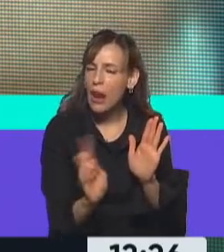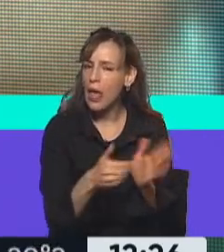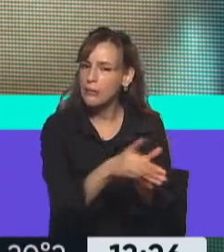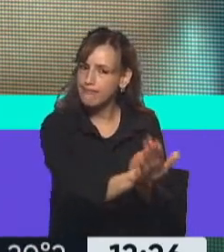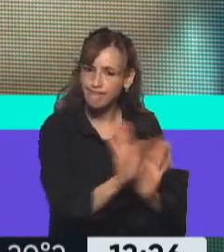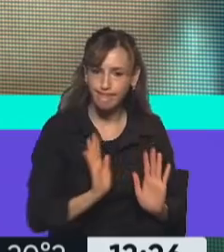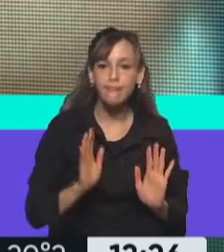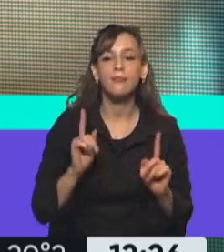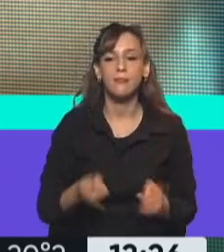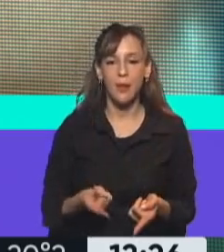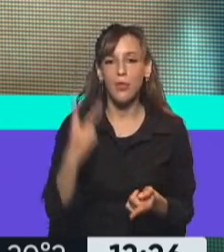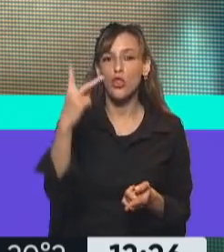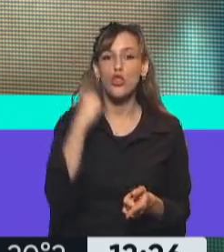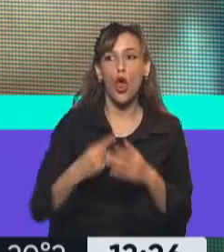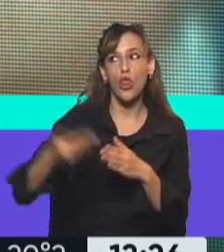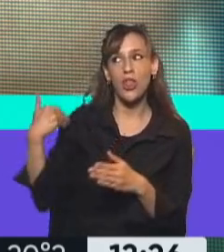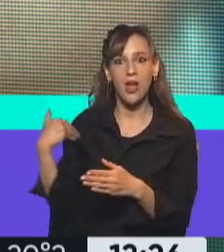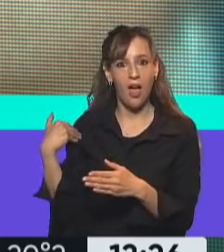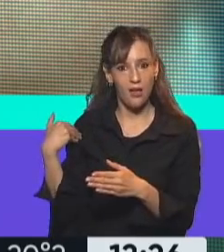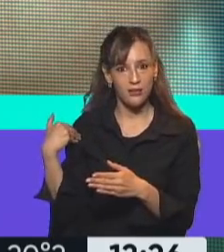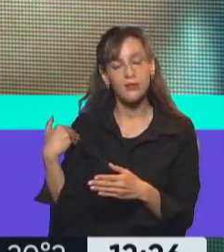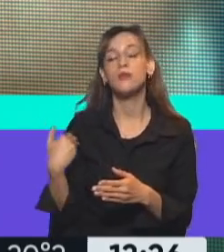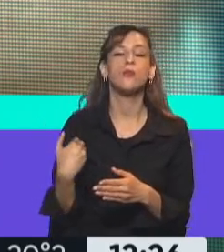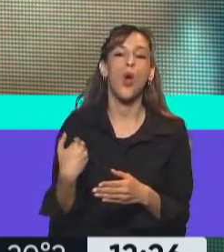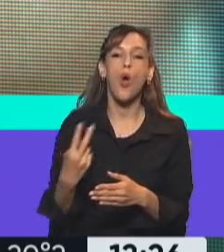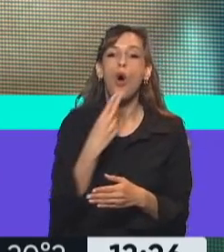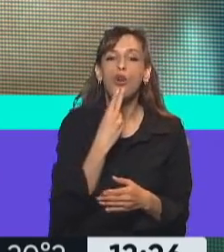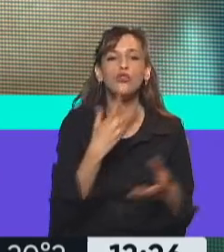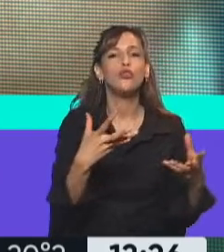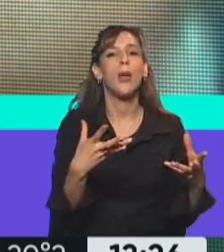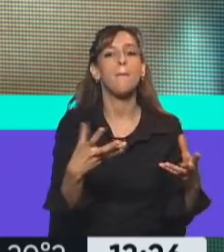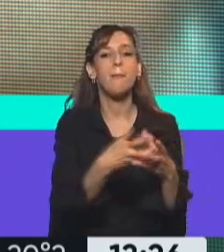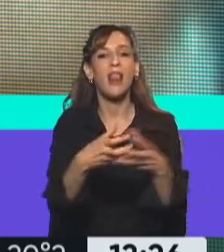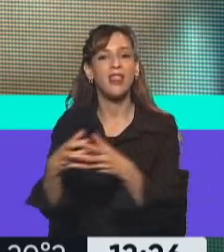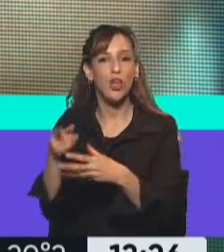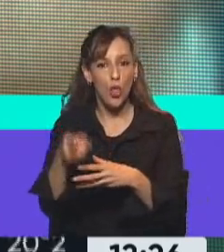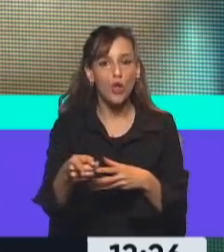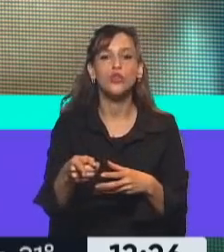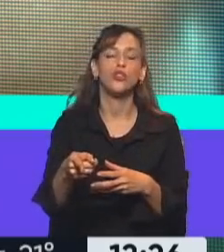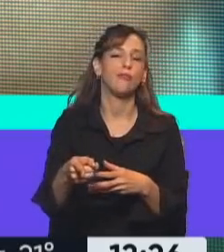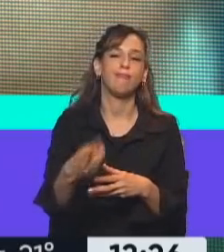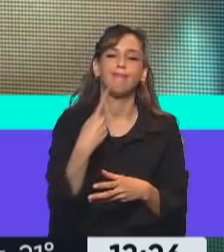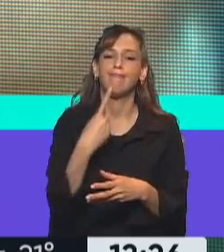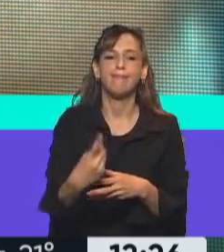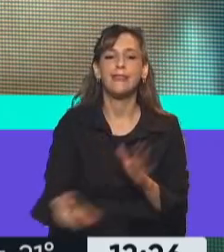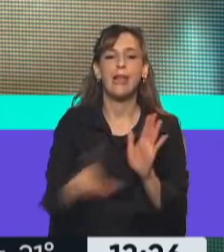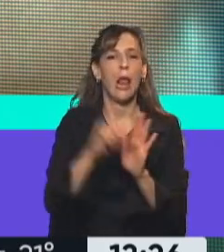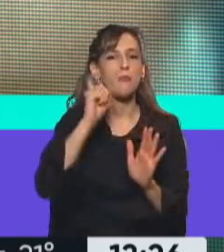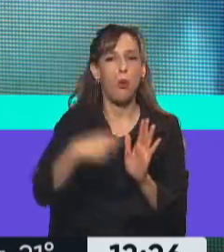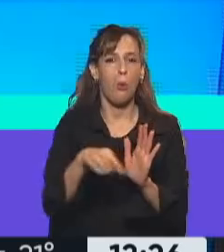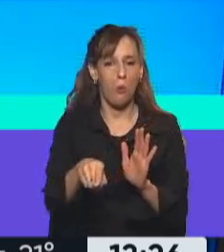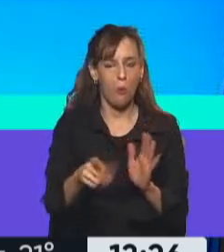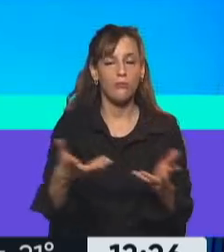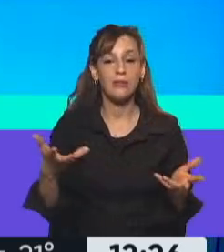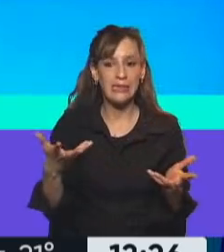recordar que hace 2 días simplemente 11 partidos en Ucrania fueron ilegalizados, entonces no está claro quiénes votarían. ¿A qué nivel de